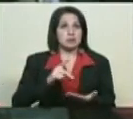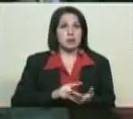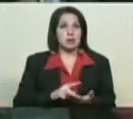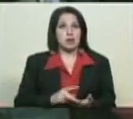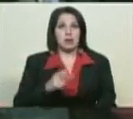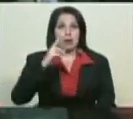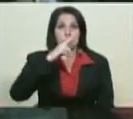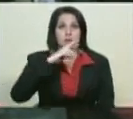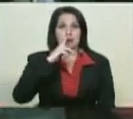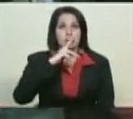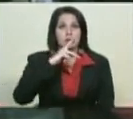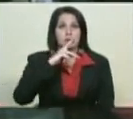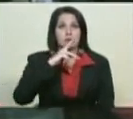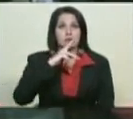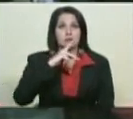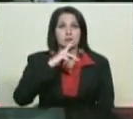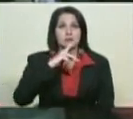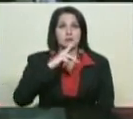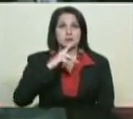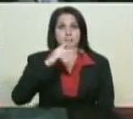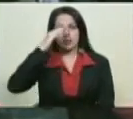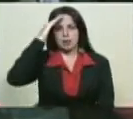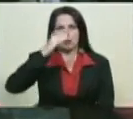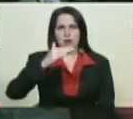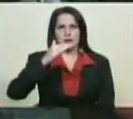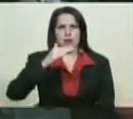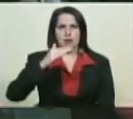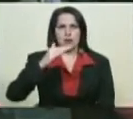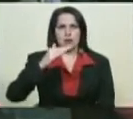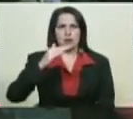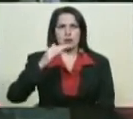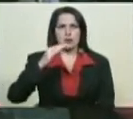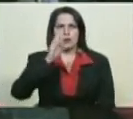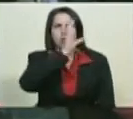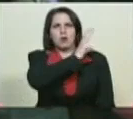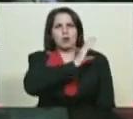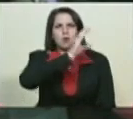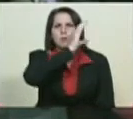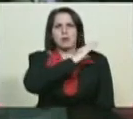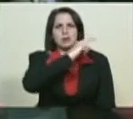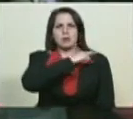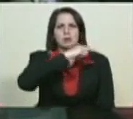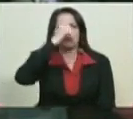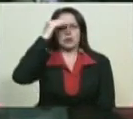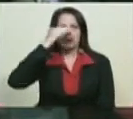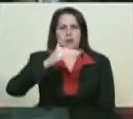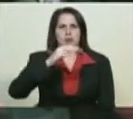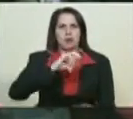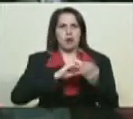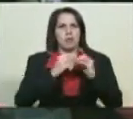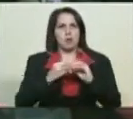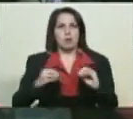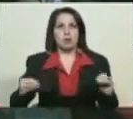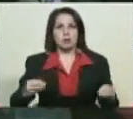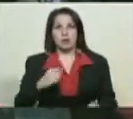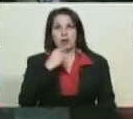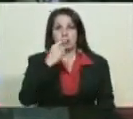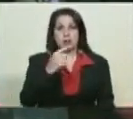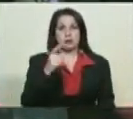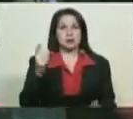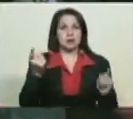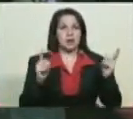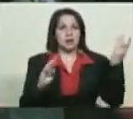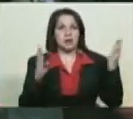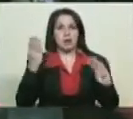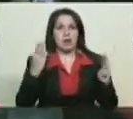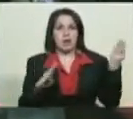palabra al compañero almirante en jefe, comandante estratégico operacional, para que nos dé un breve